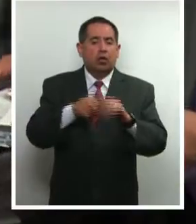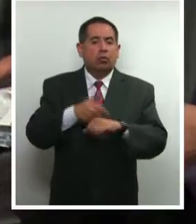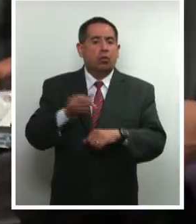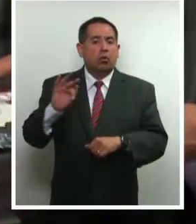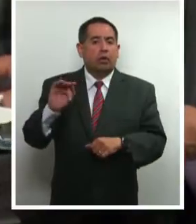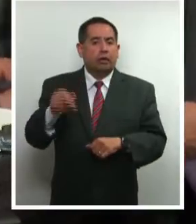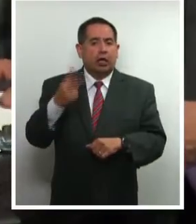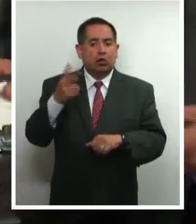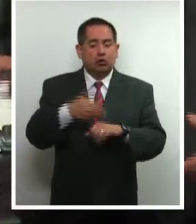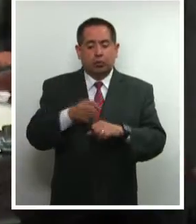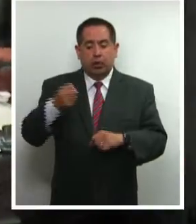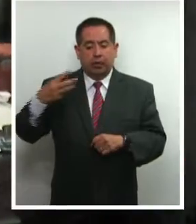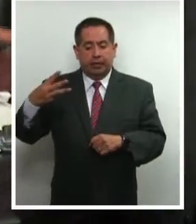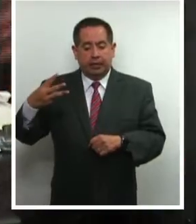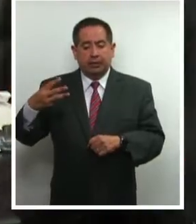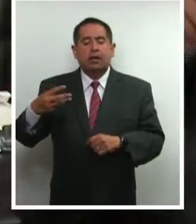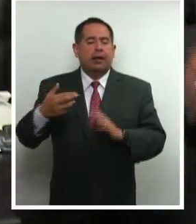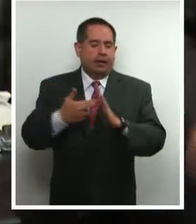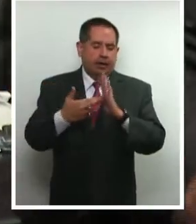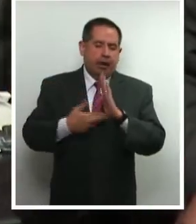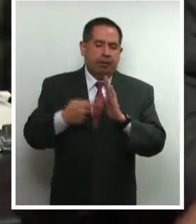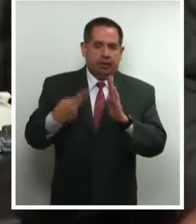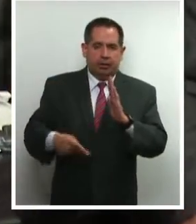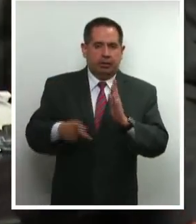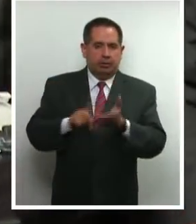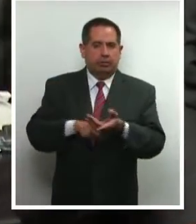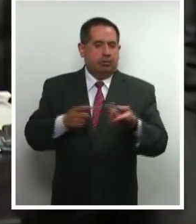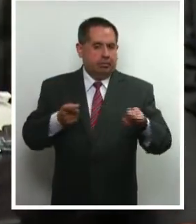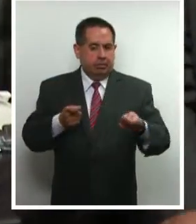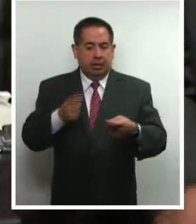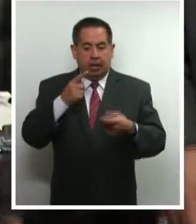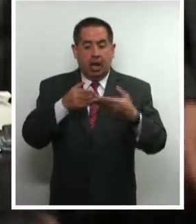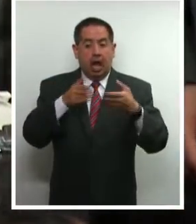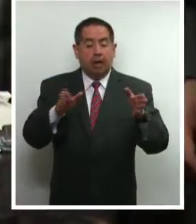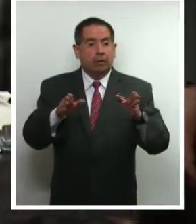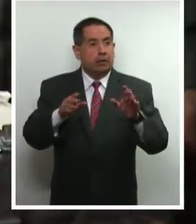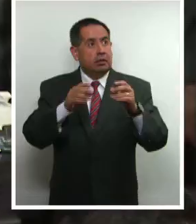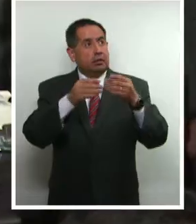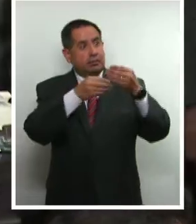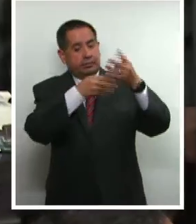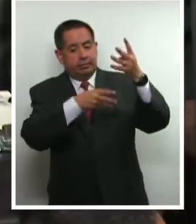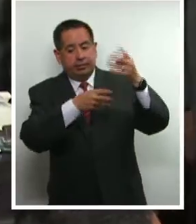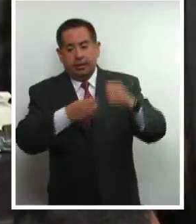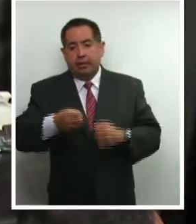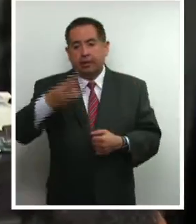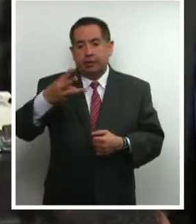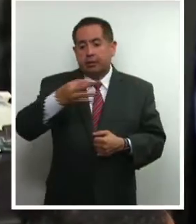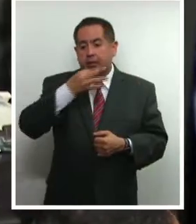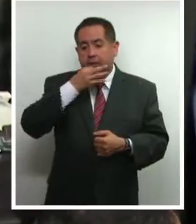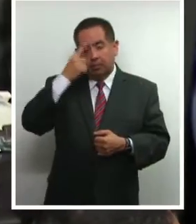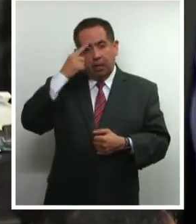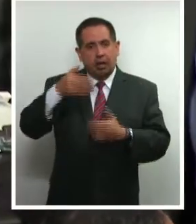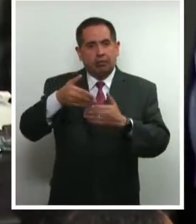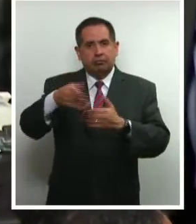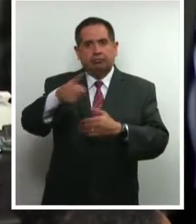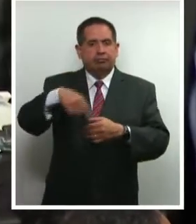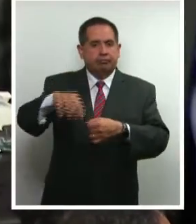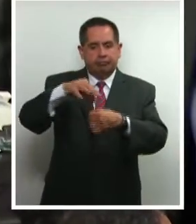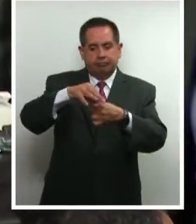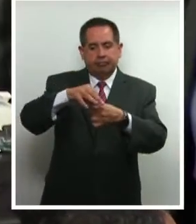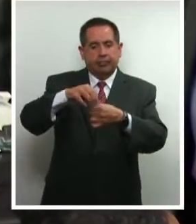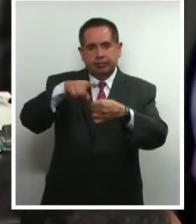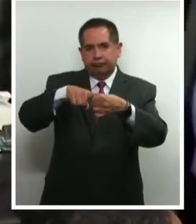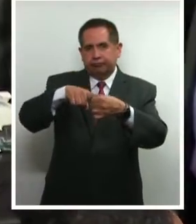42, numeral 3 del reglamento para el gobierno interior. Ábrase el sistema electrónico por 3 minutos para proceder a la votación